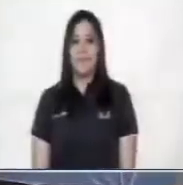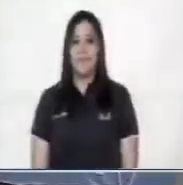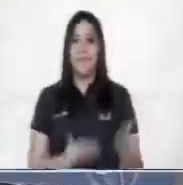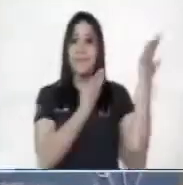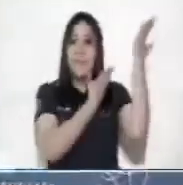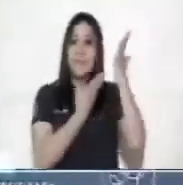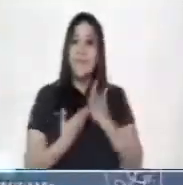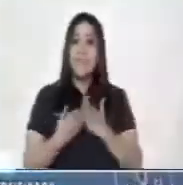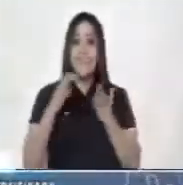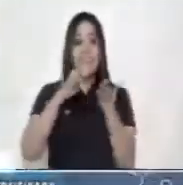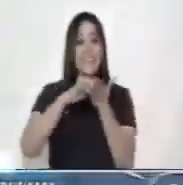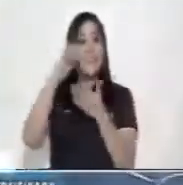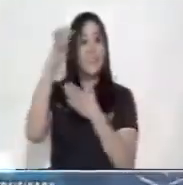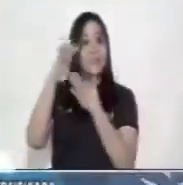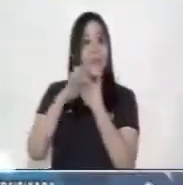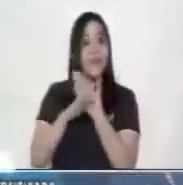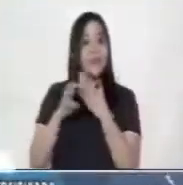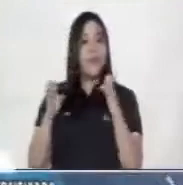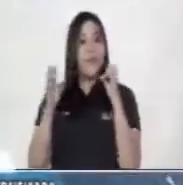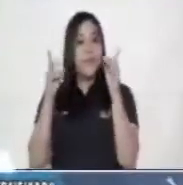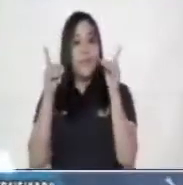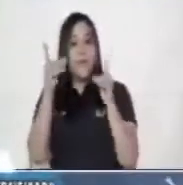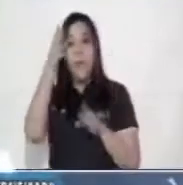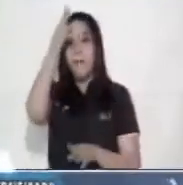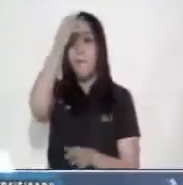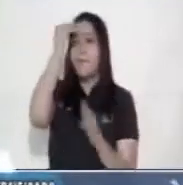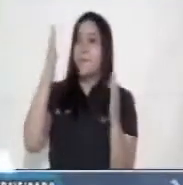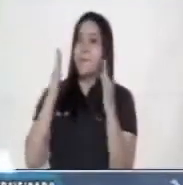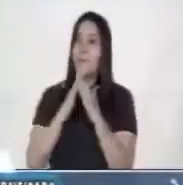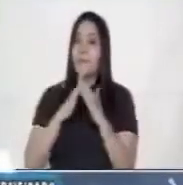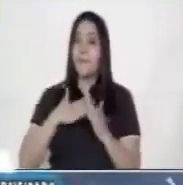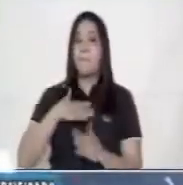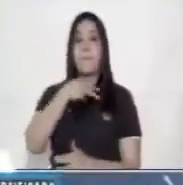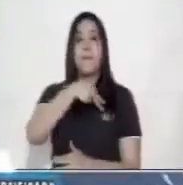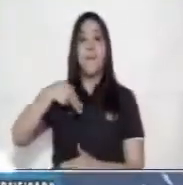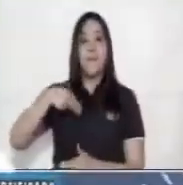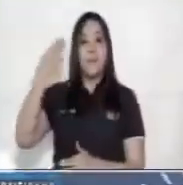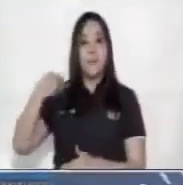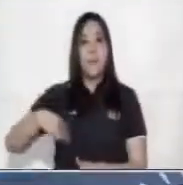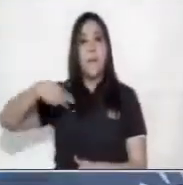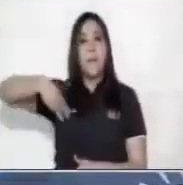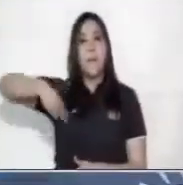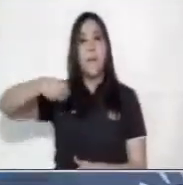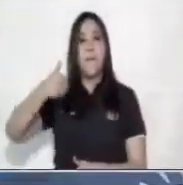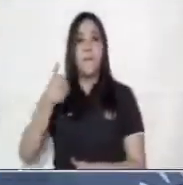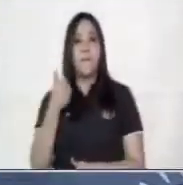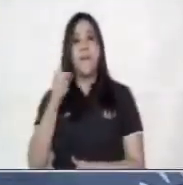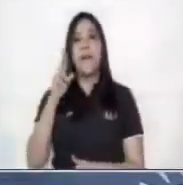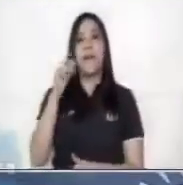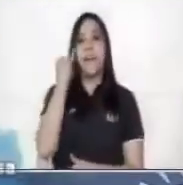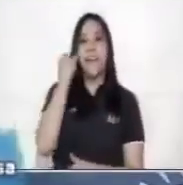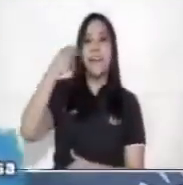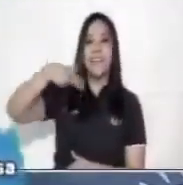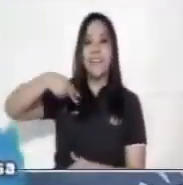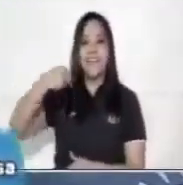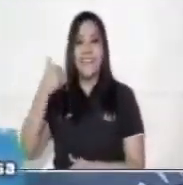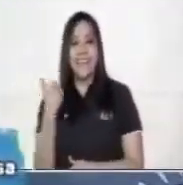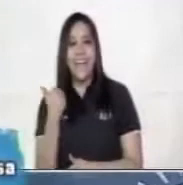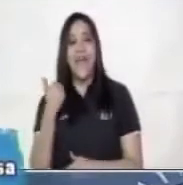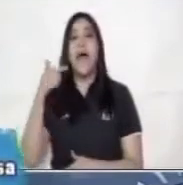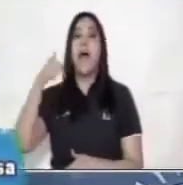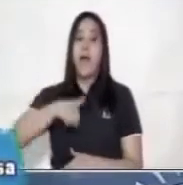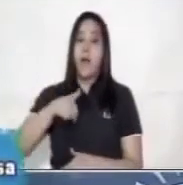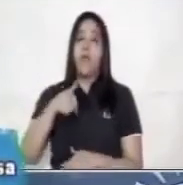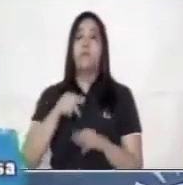Bienvenido a este espacio educativo Aprendo en Casa. Soy Marina Palala y en esta oportunidad desarrollaré el tema de